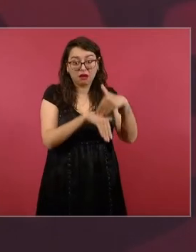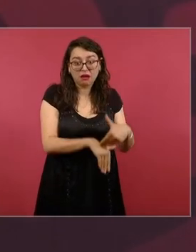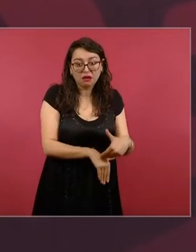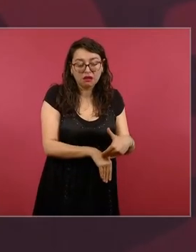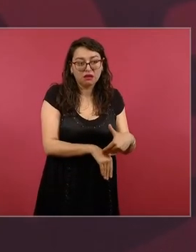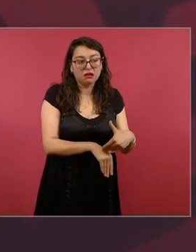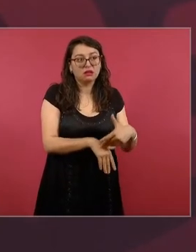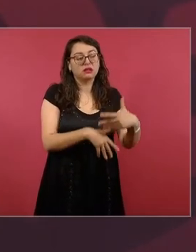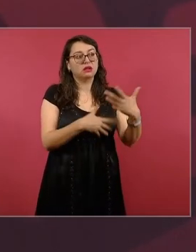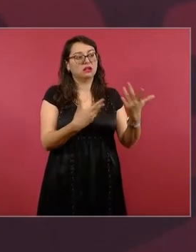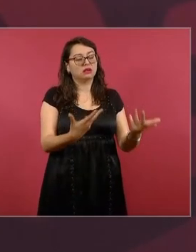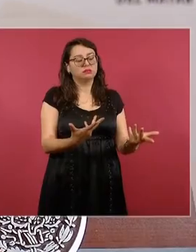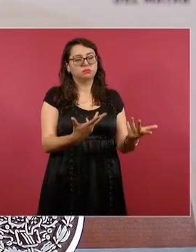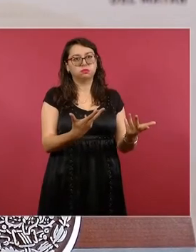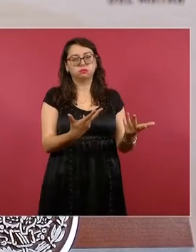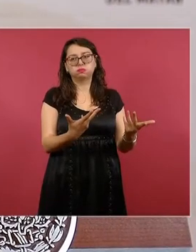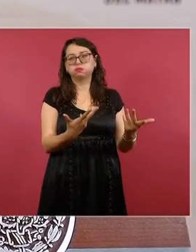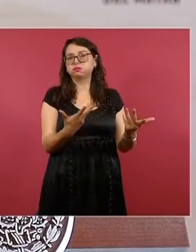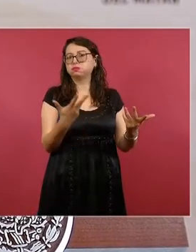ideológico,